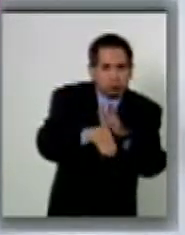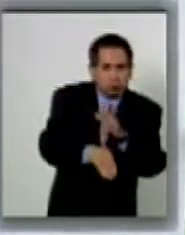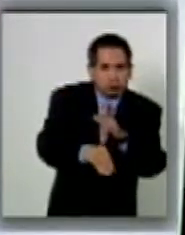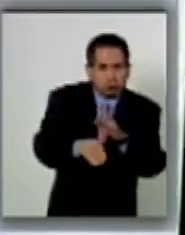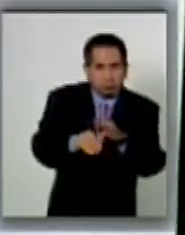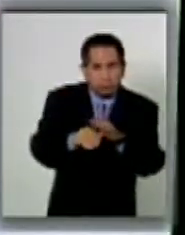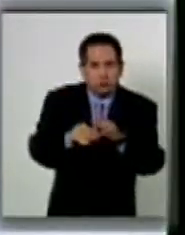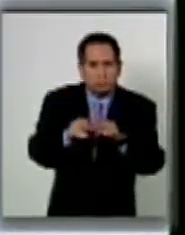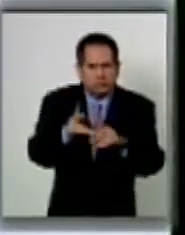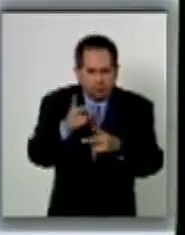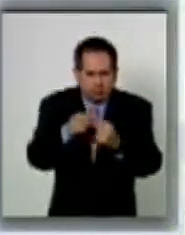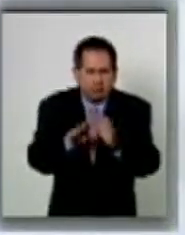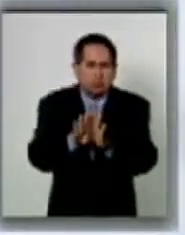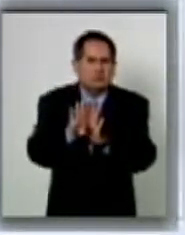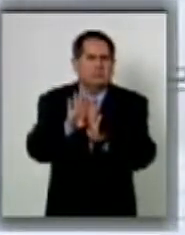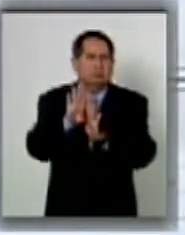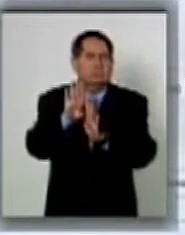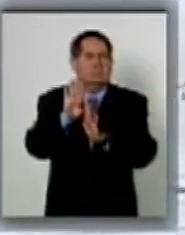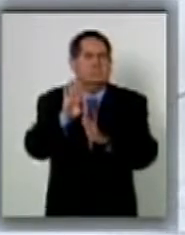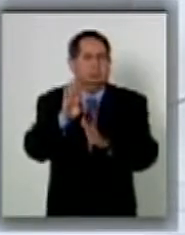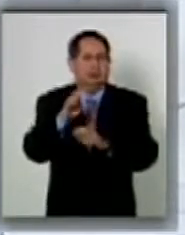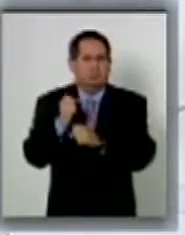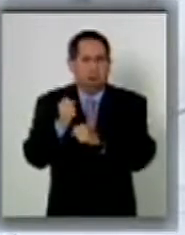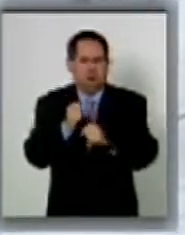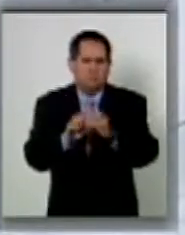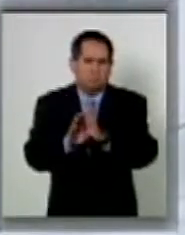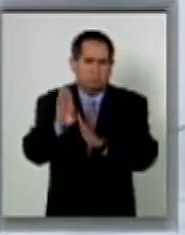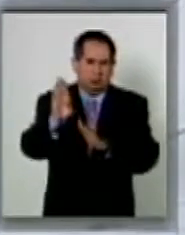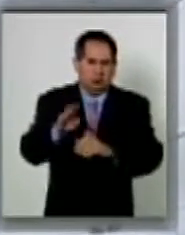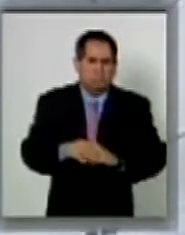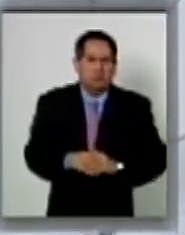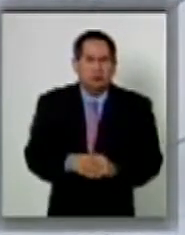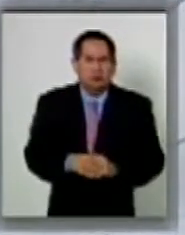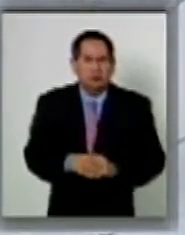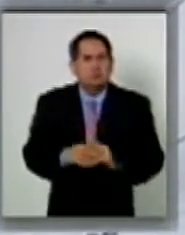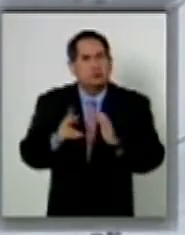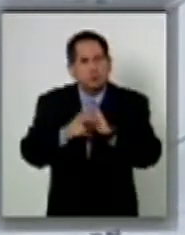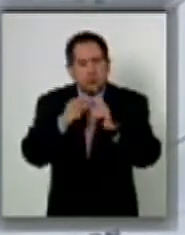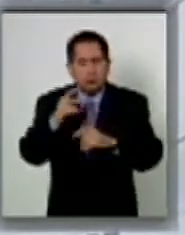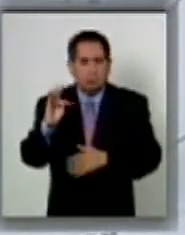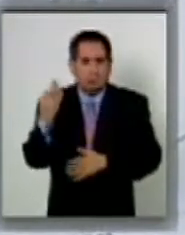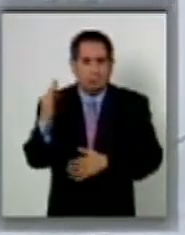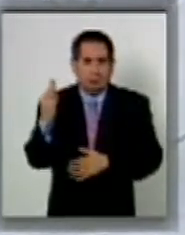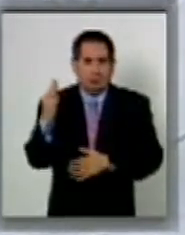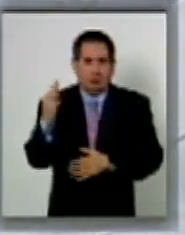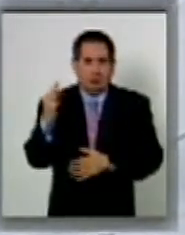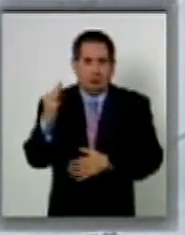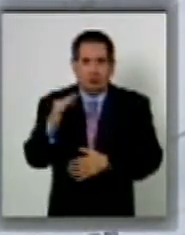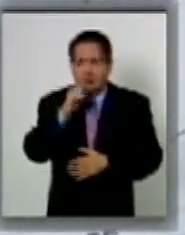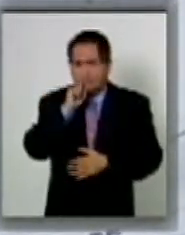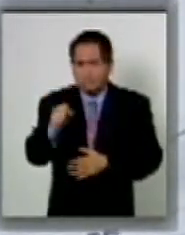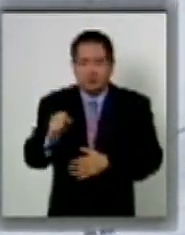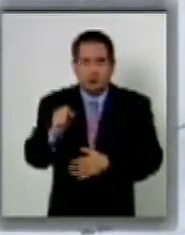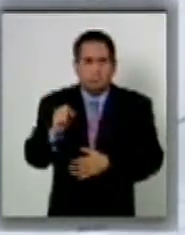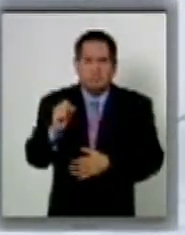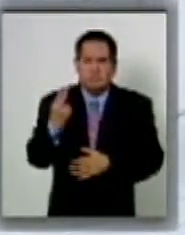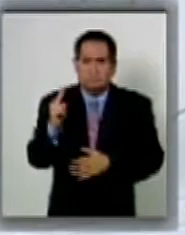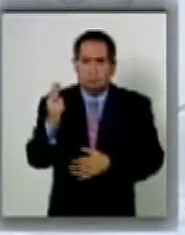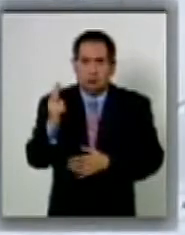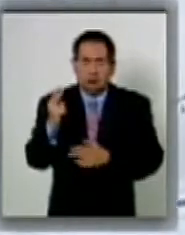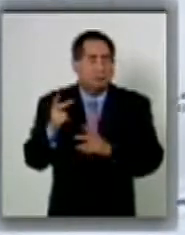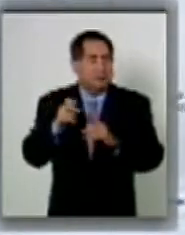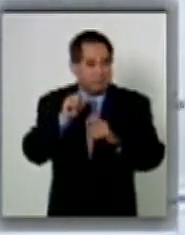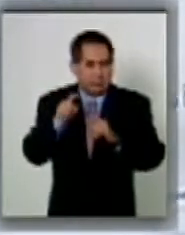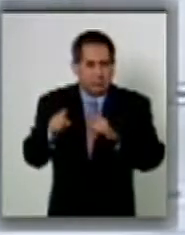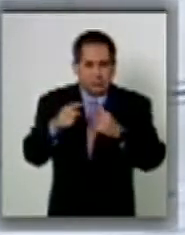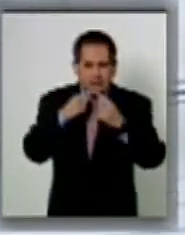pero hay un repunte muy fuerte. Y está Tlanepantla y Naucalpan.